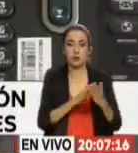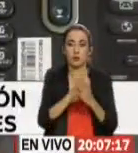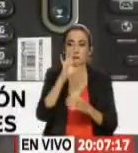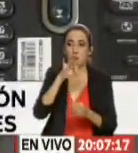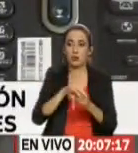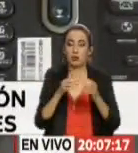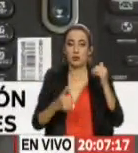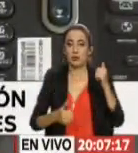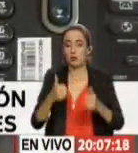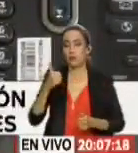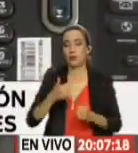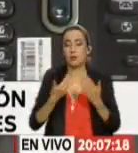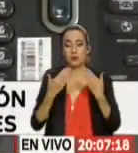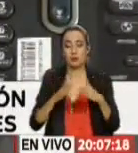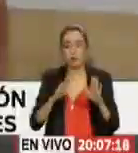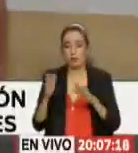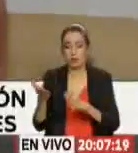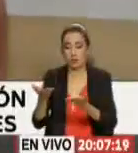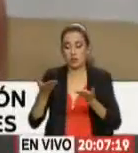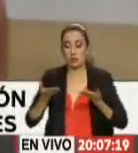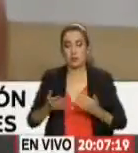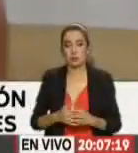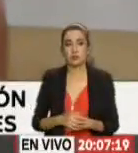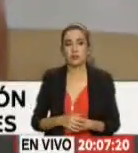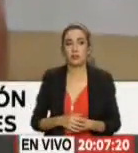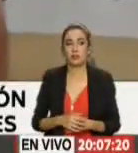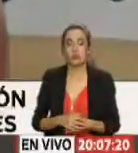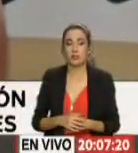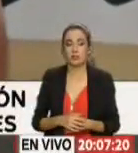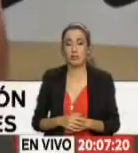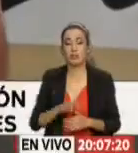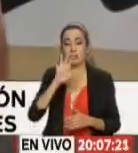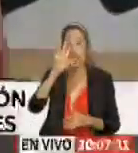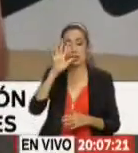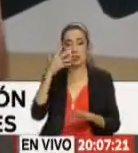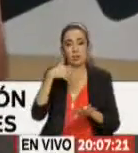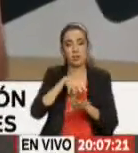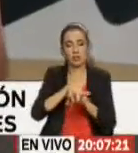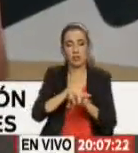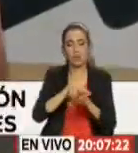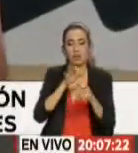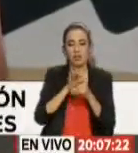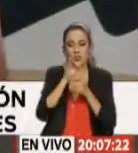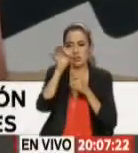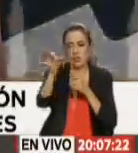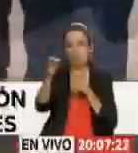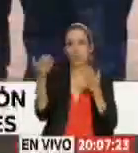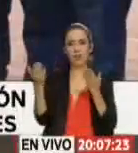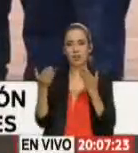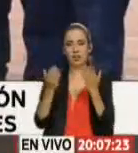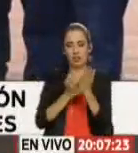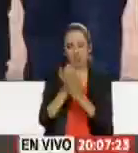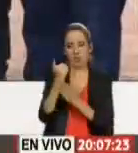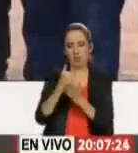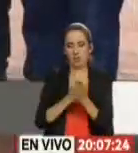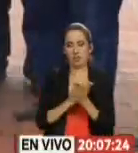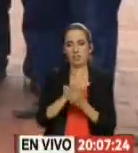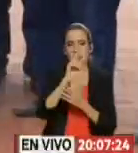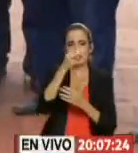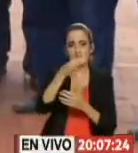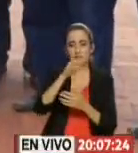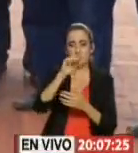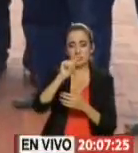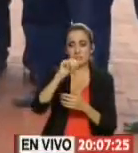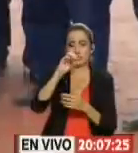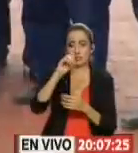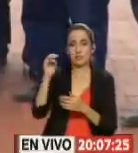candidato fallecido los recibió. La asignación de escaños para los 5 integrantes de la Junta Parroquial es a través del método de HOME. La parroquia